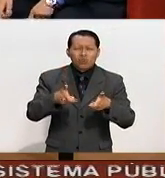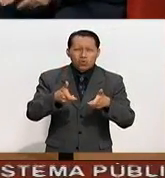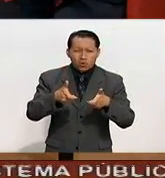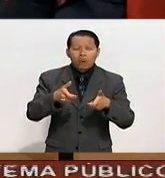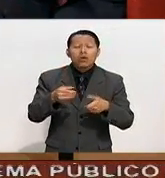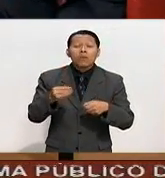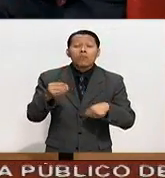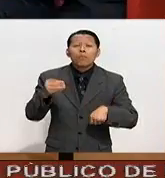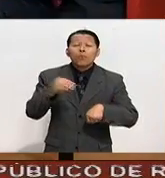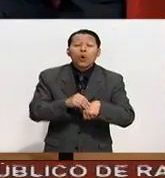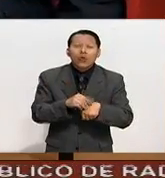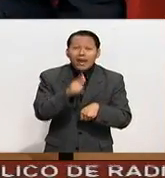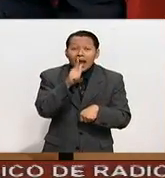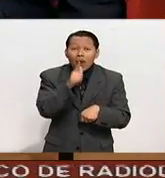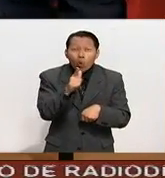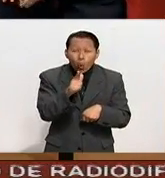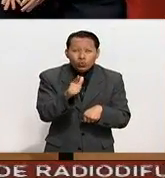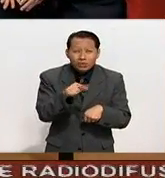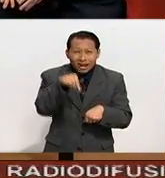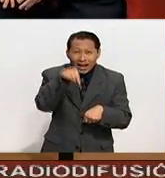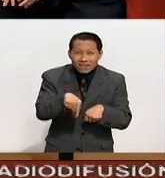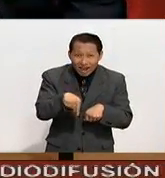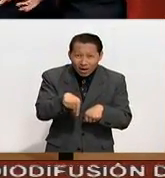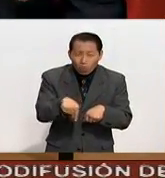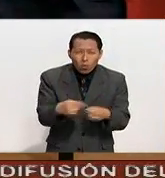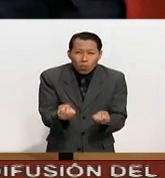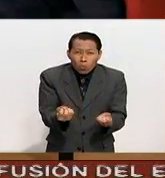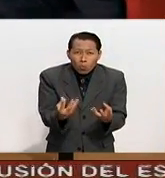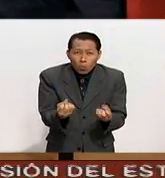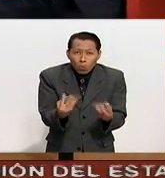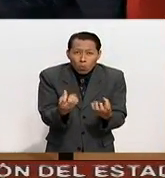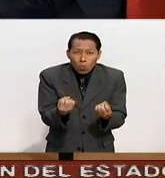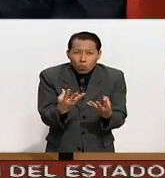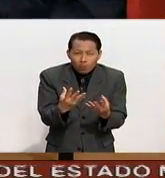luces abajo justamente por ir texteando y entonces te das cuenta, es como una